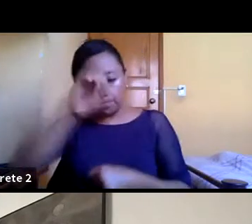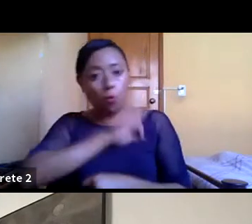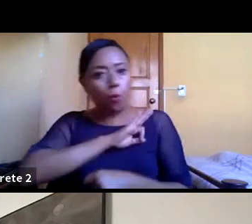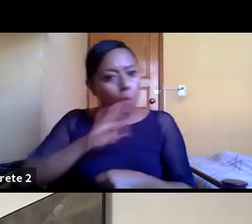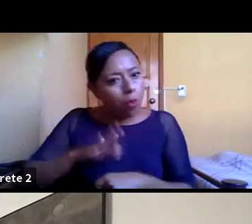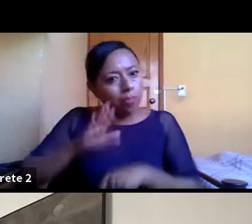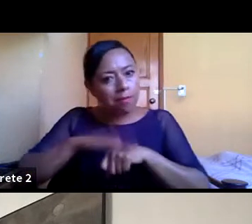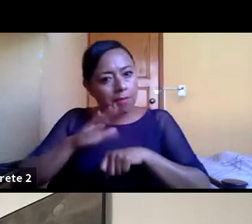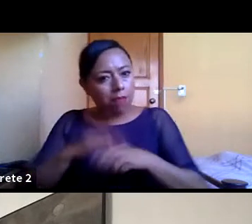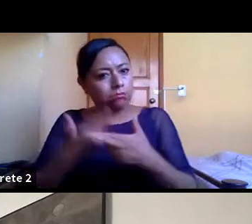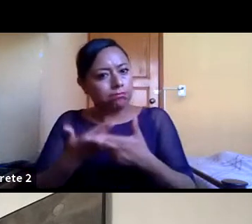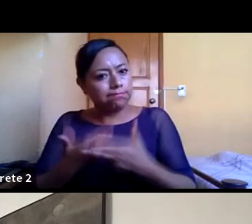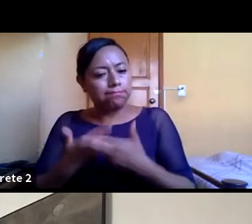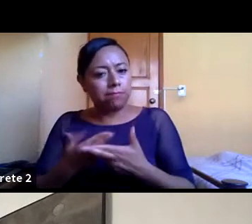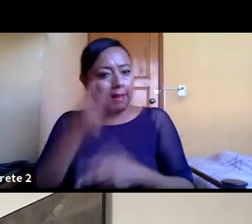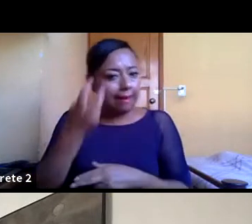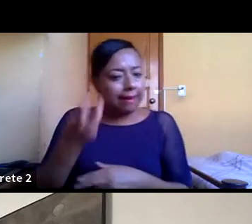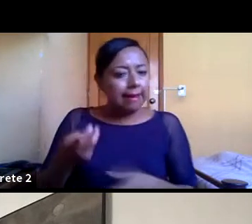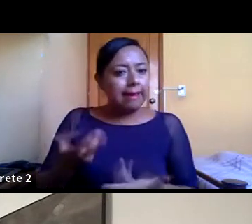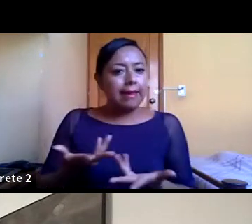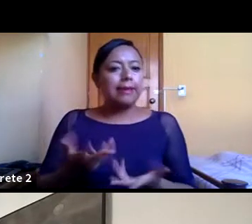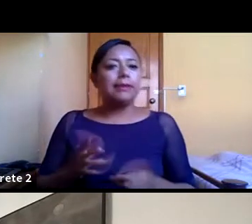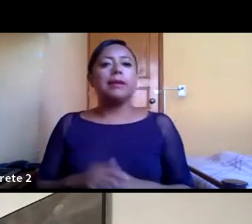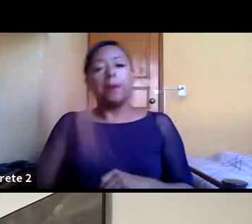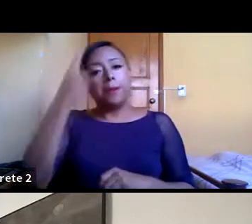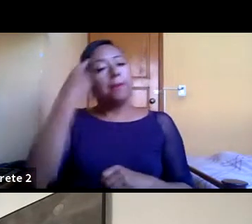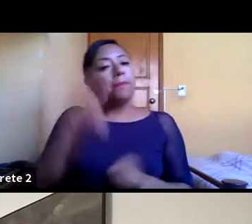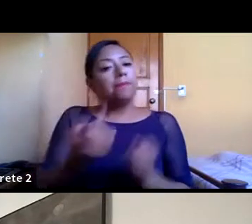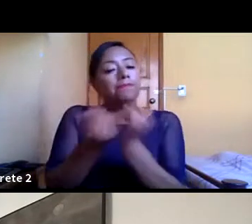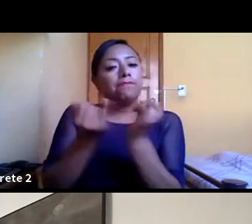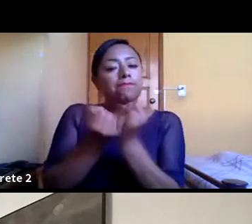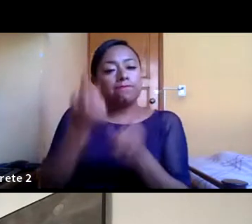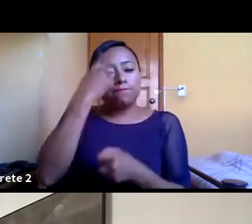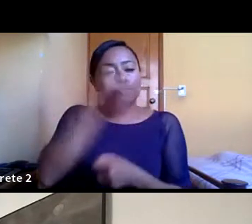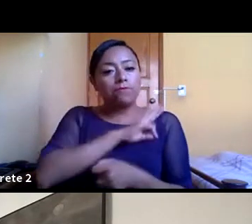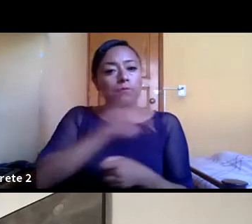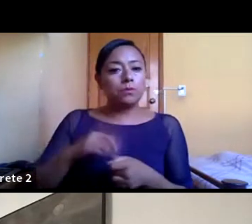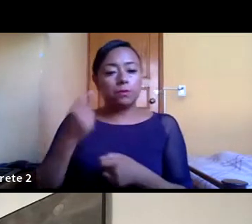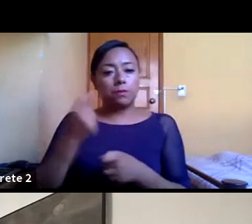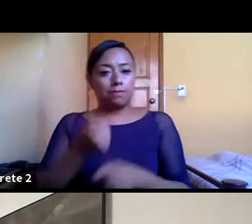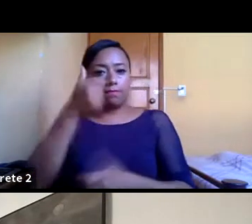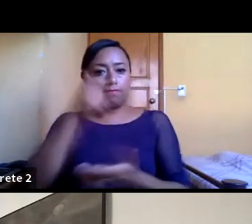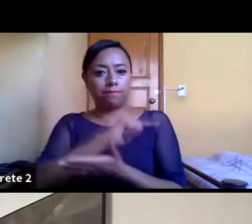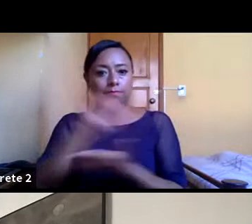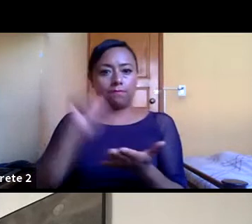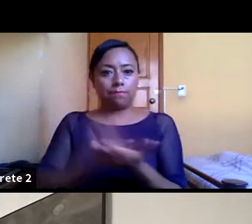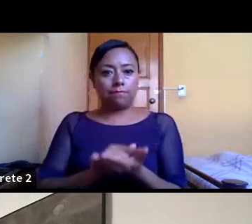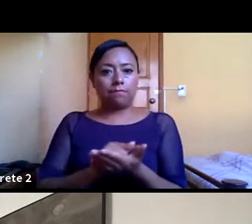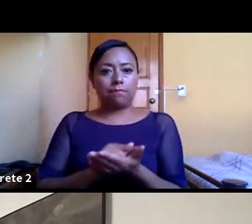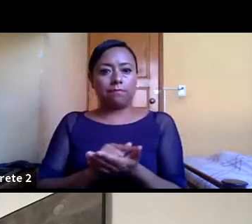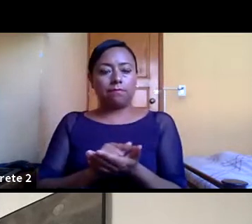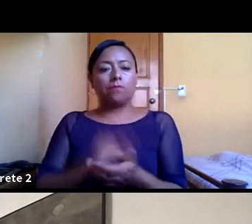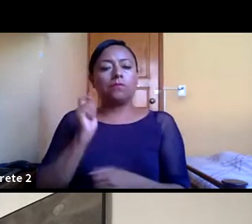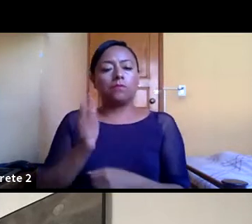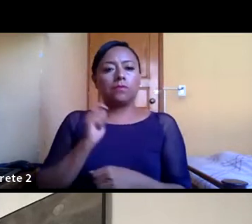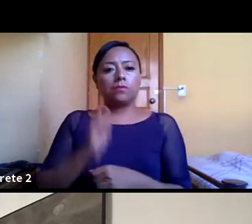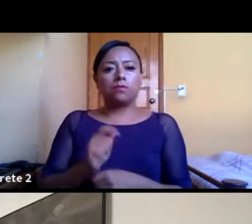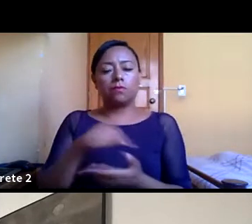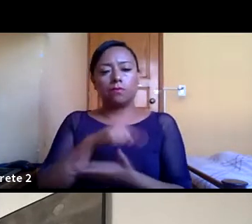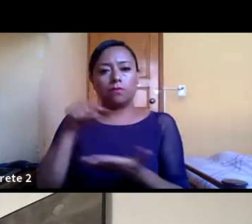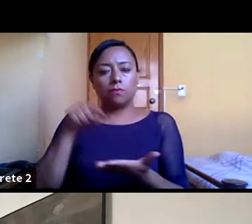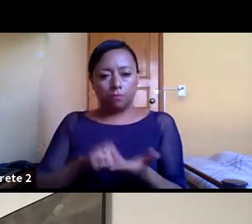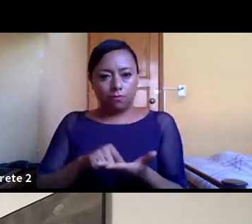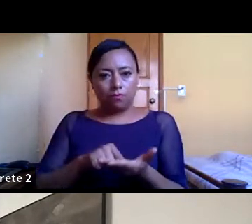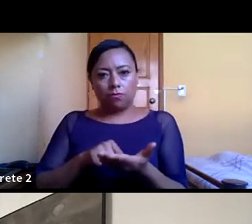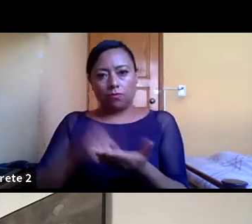marco normativo de la materia, para que además de ser la primera legislación en cuanto hace al espacio público,